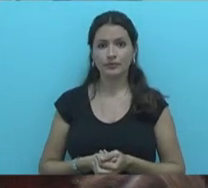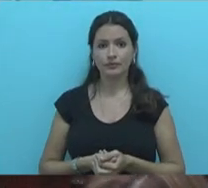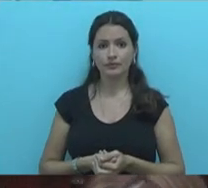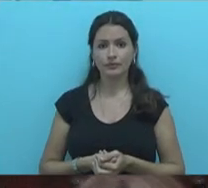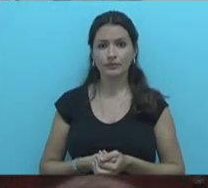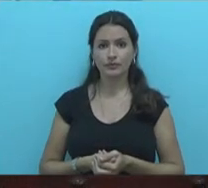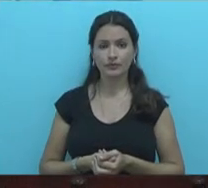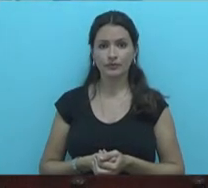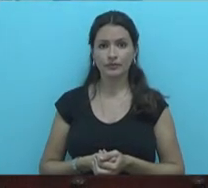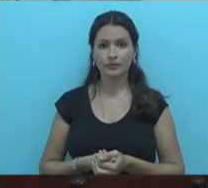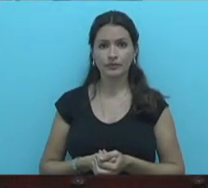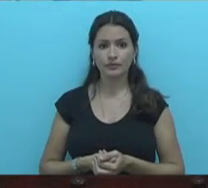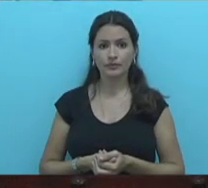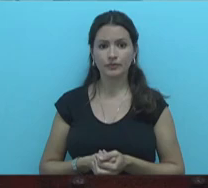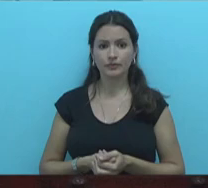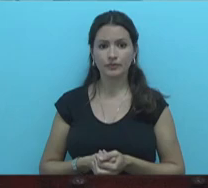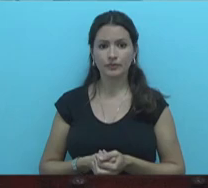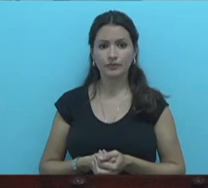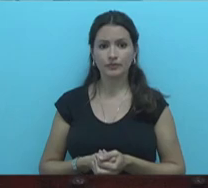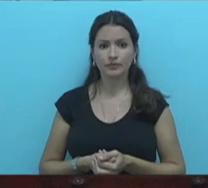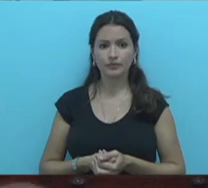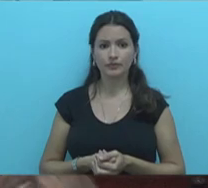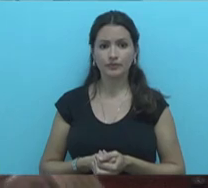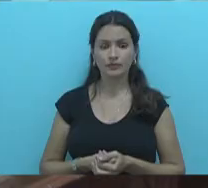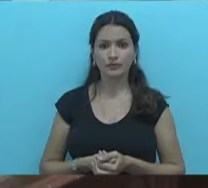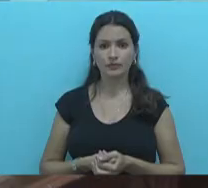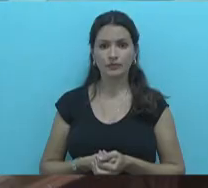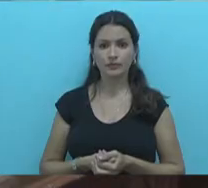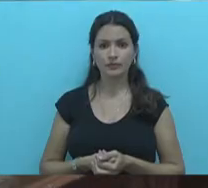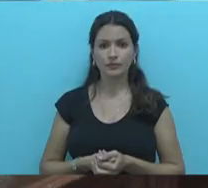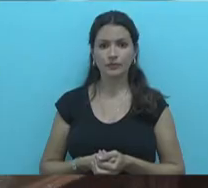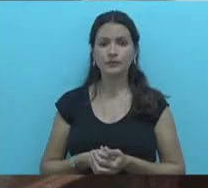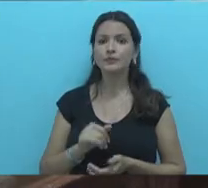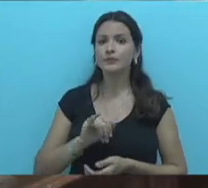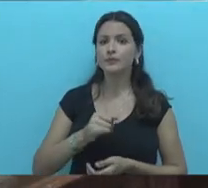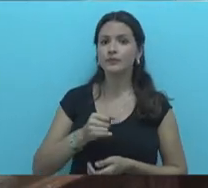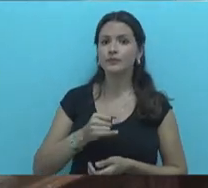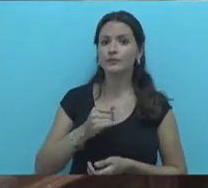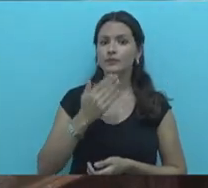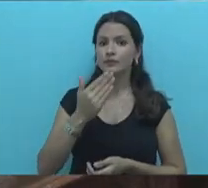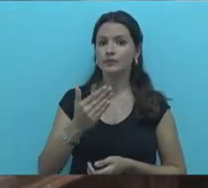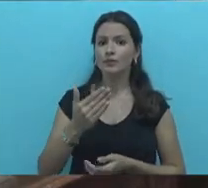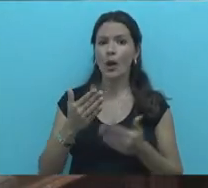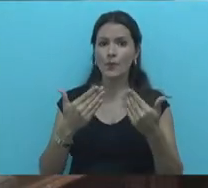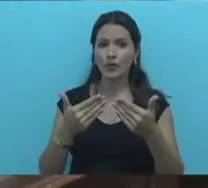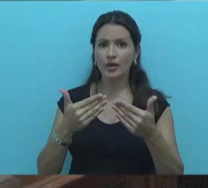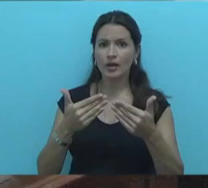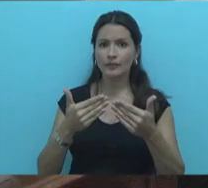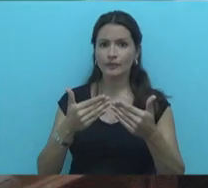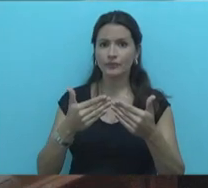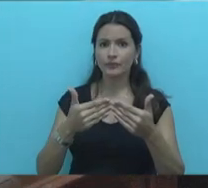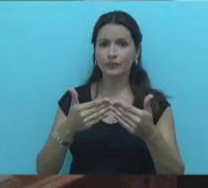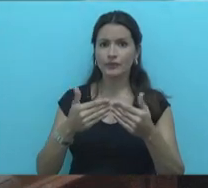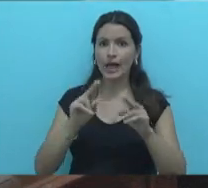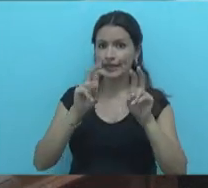Asunto número 60. Diputado Di Polina, tiene usted la palabra. Sí, gracias, presidente. Es para reservar el